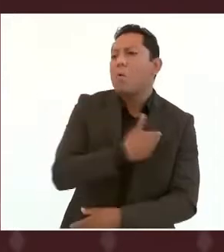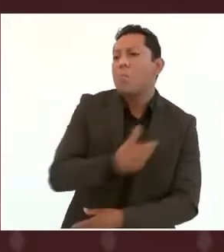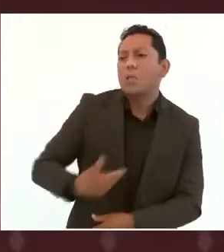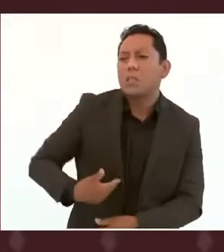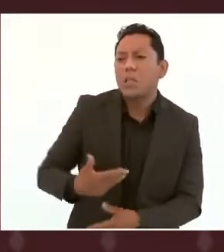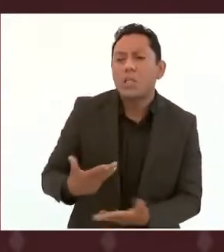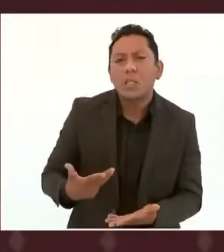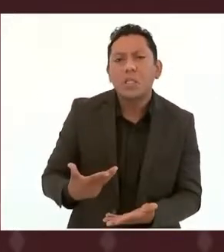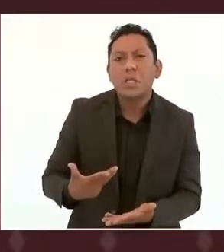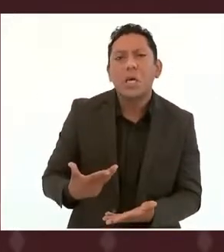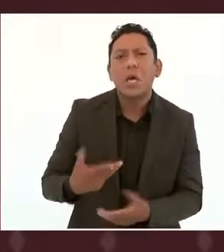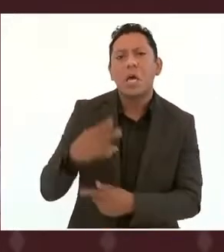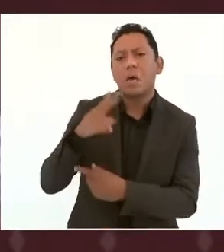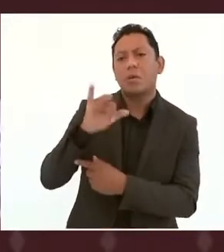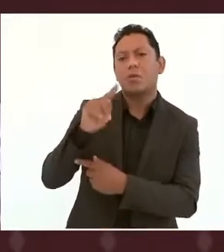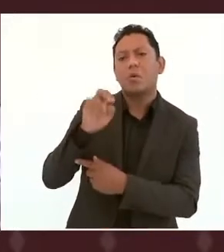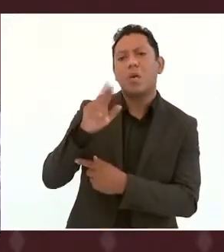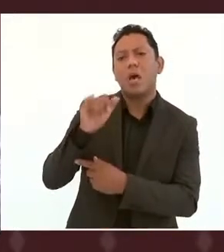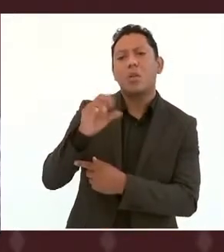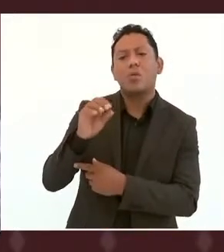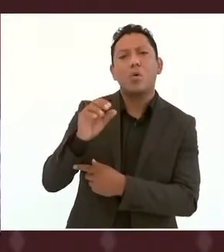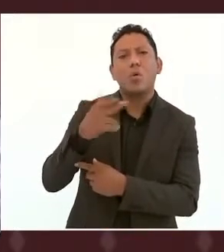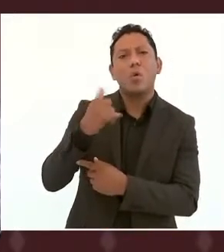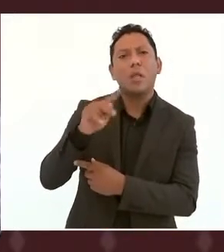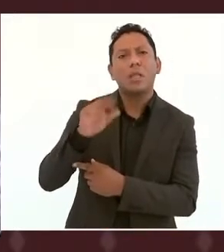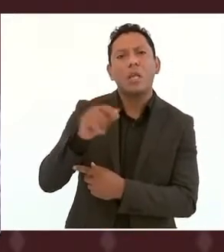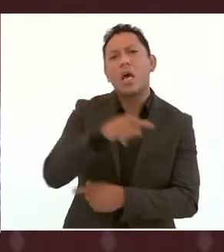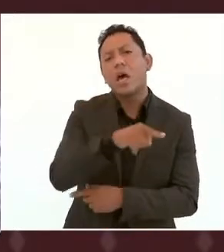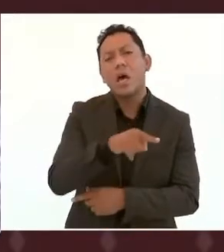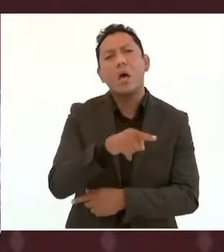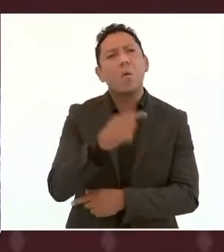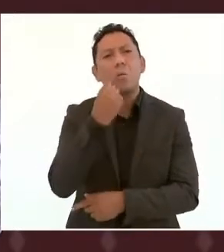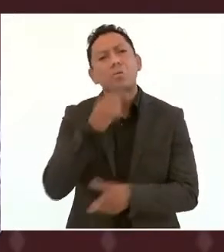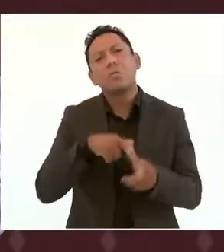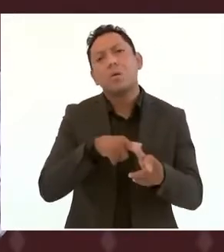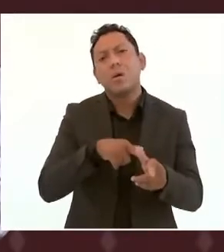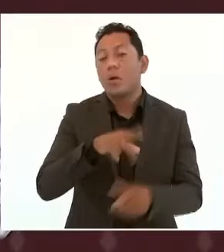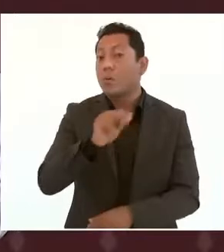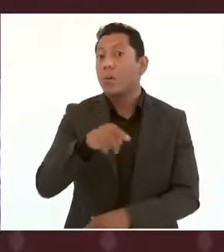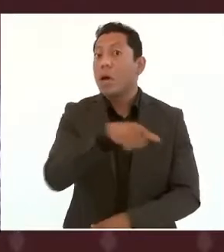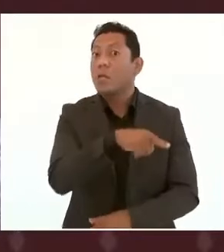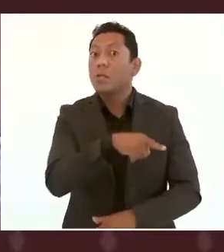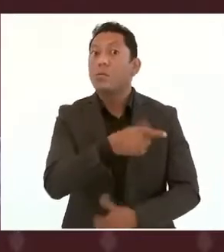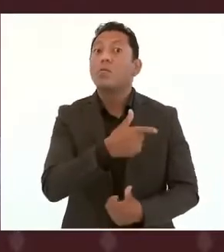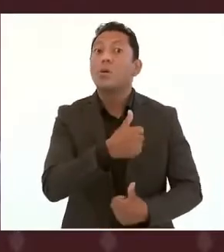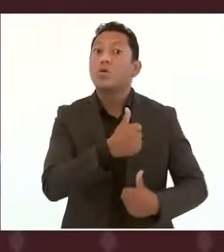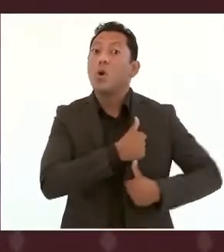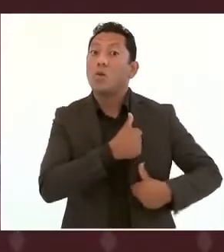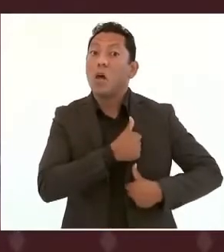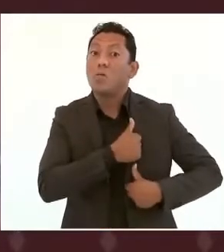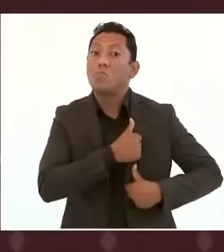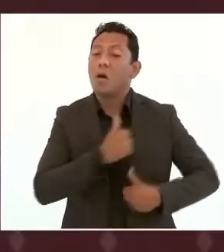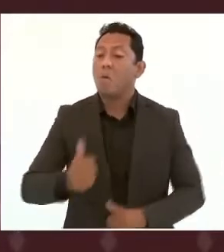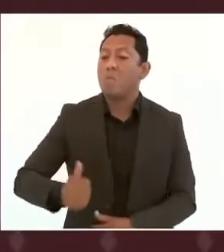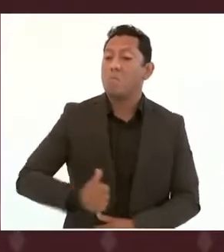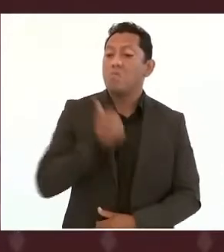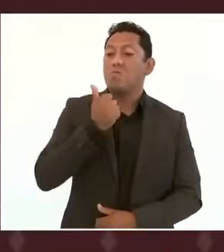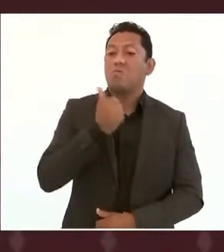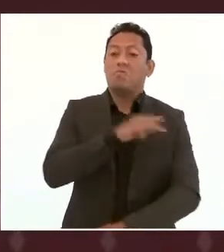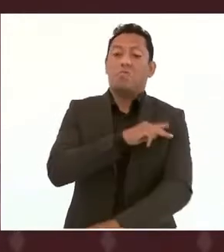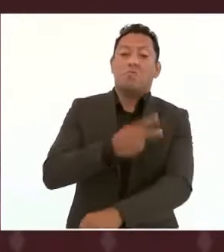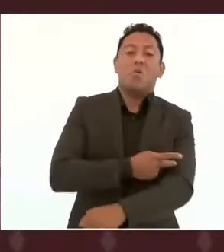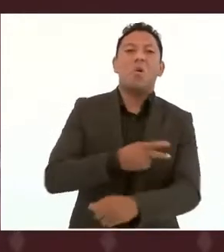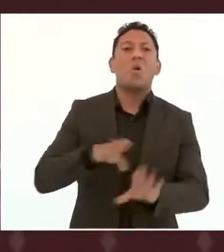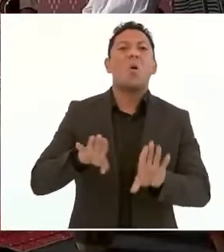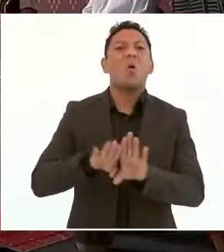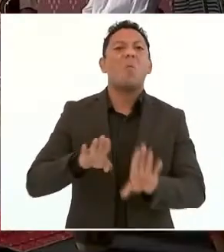República a don Victoriano Huerta, al soldado que se apoderó del poder por medio de